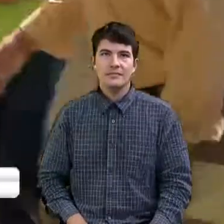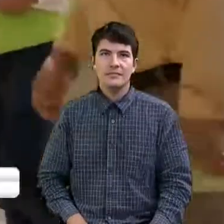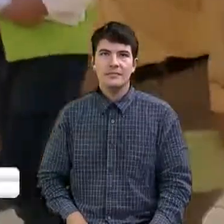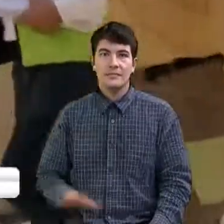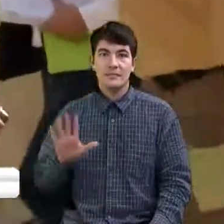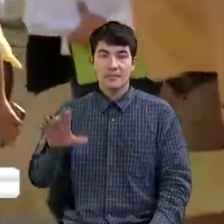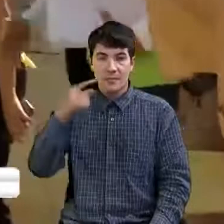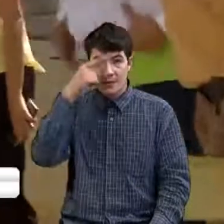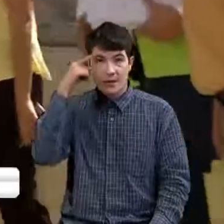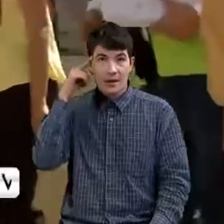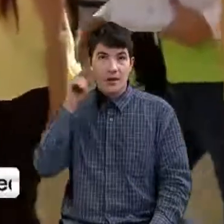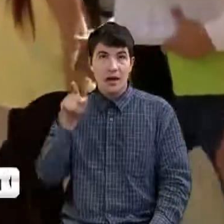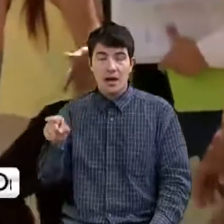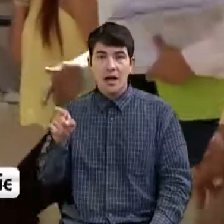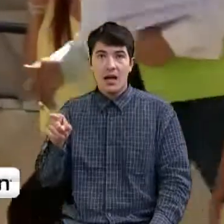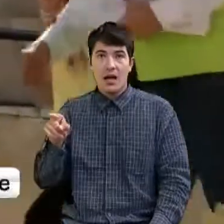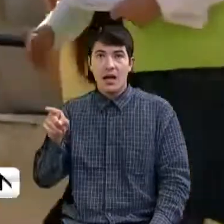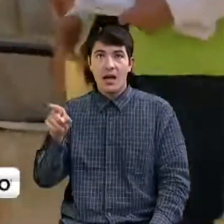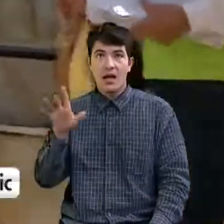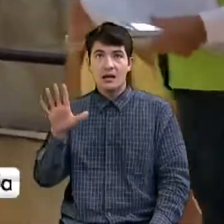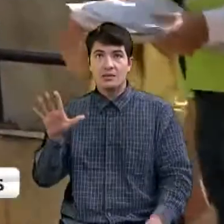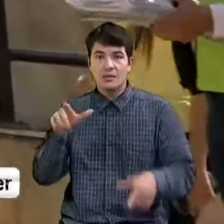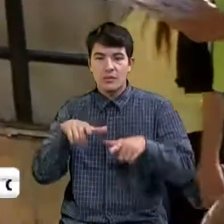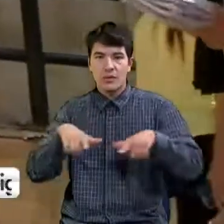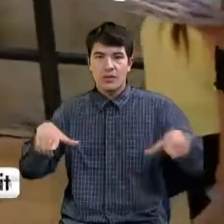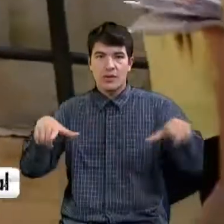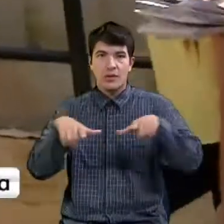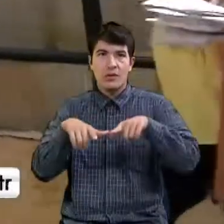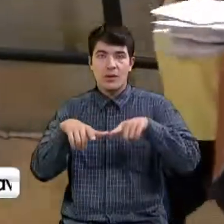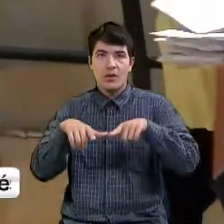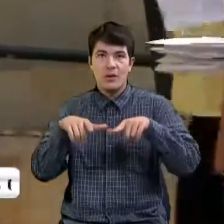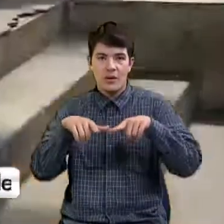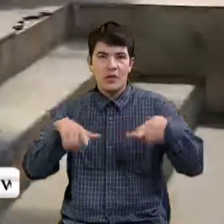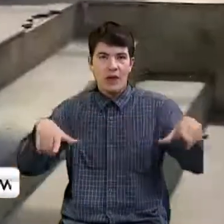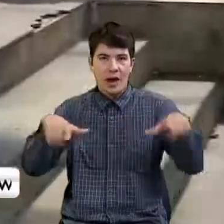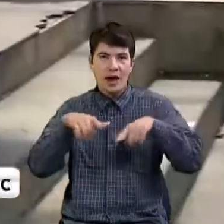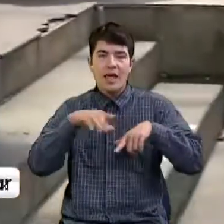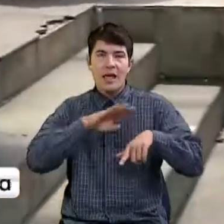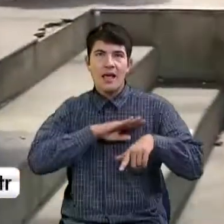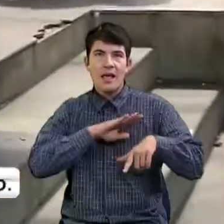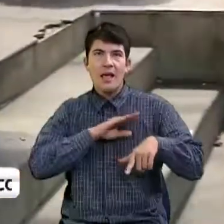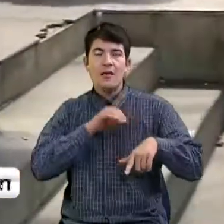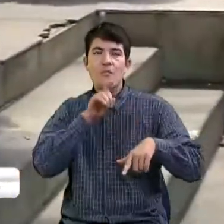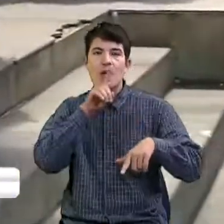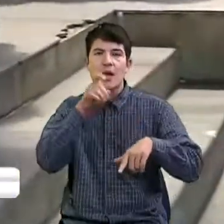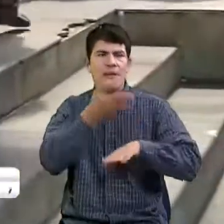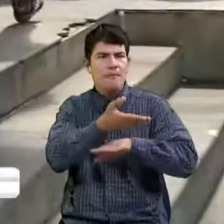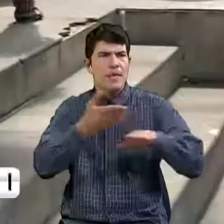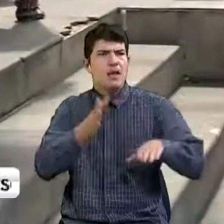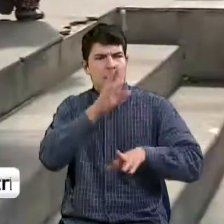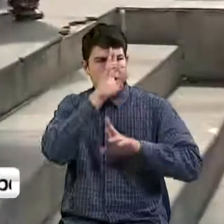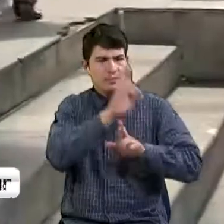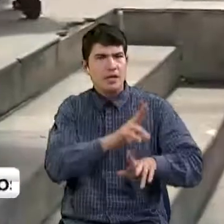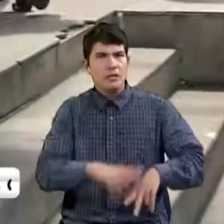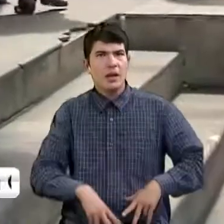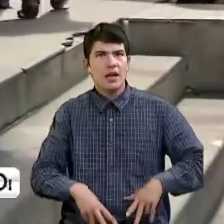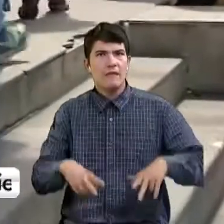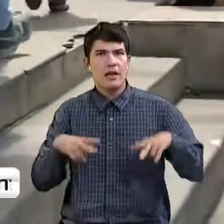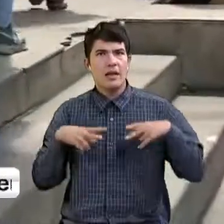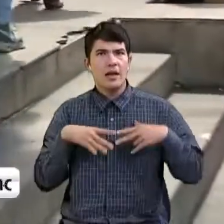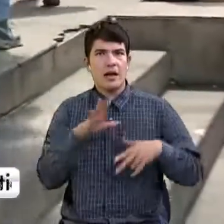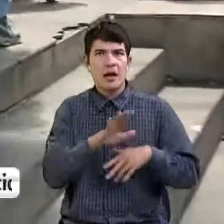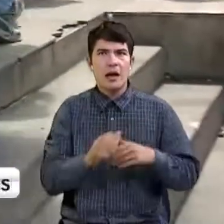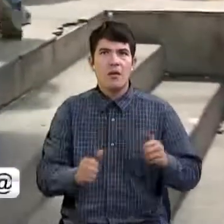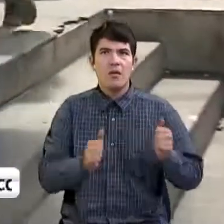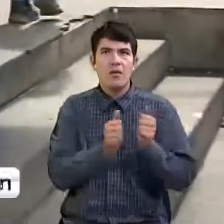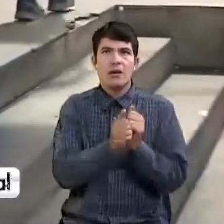Negro llegó muy temprano al Palacio de Justicia de Bucaramanga para hacer valer sus derechos por el respeto a la vida,